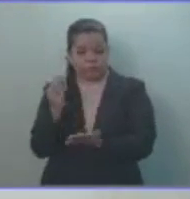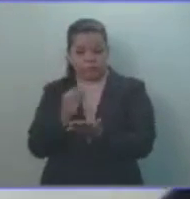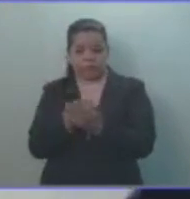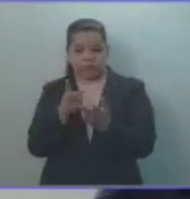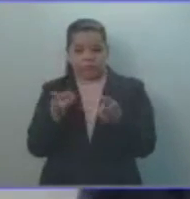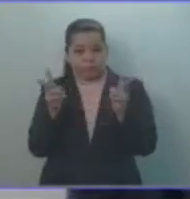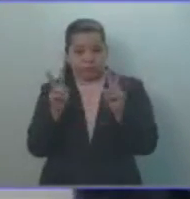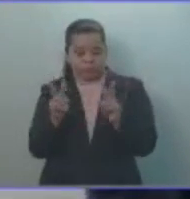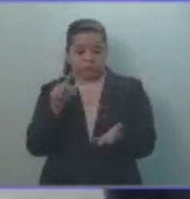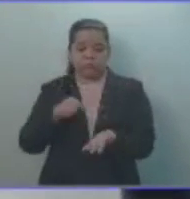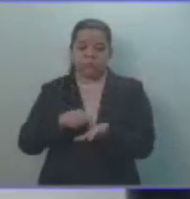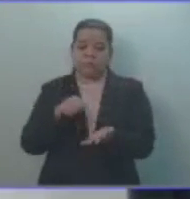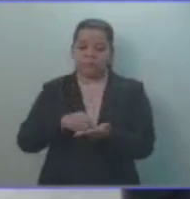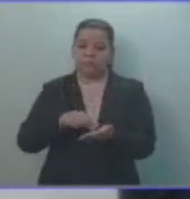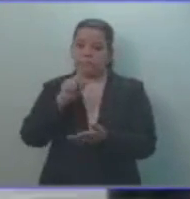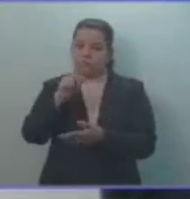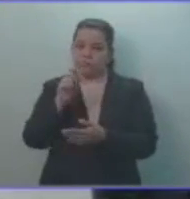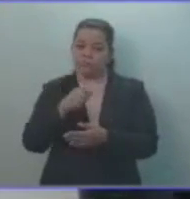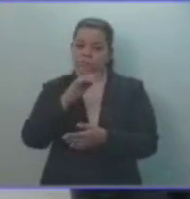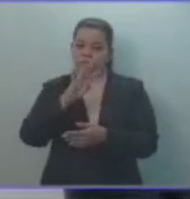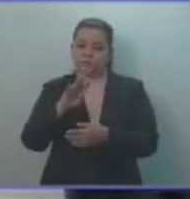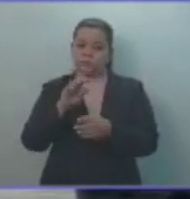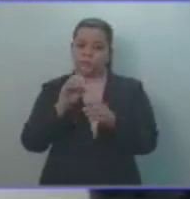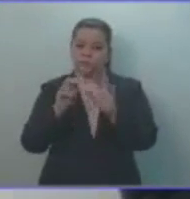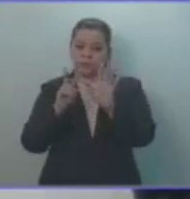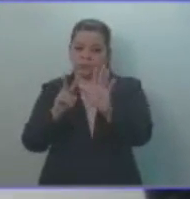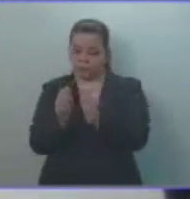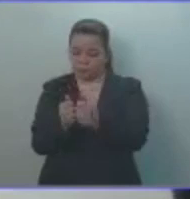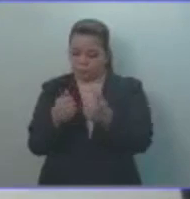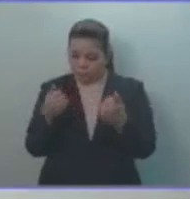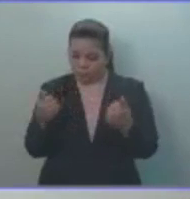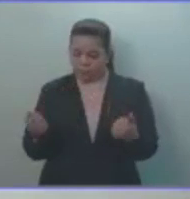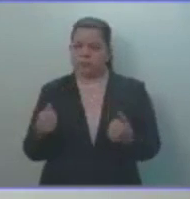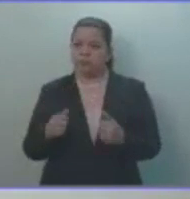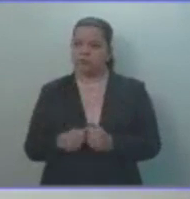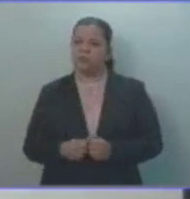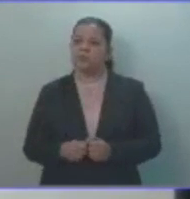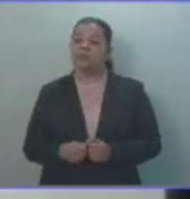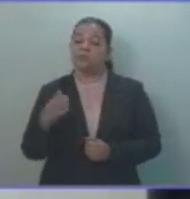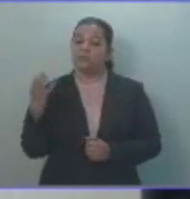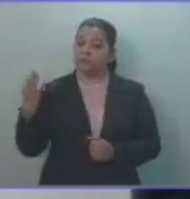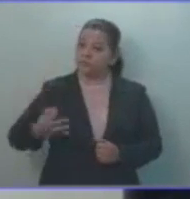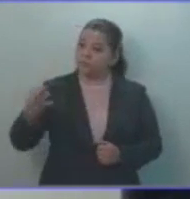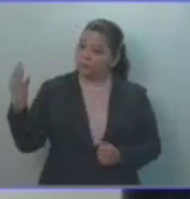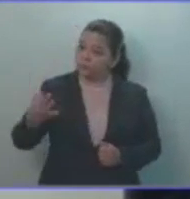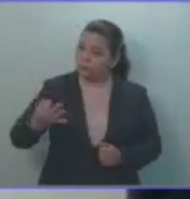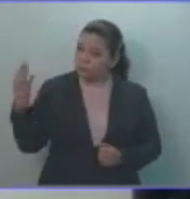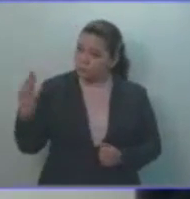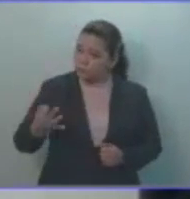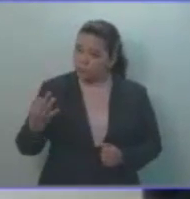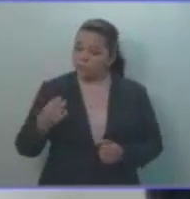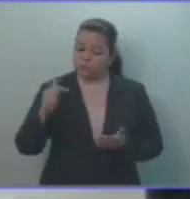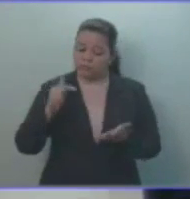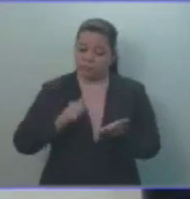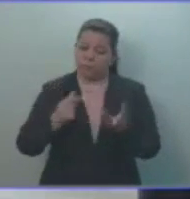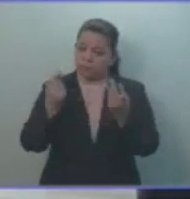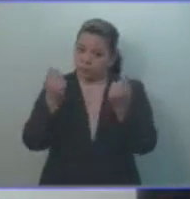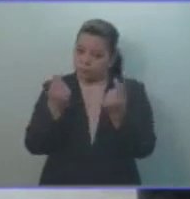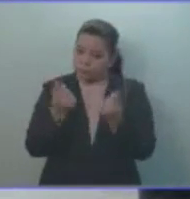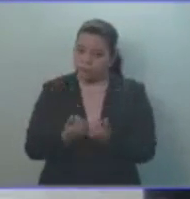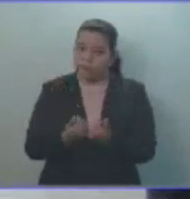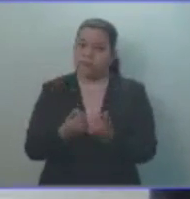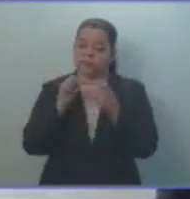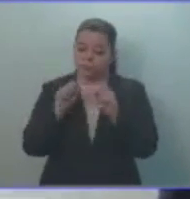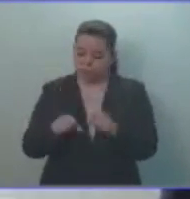títulos valores de deuda por 1.407 millones, lo que requerirá que este presupuesto